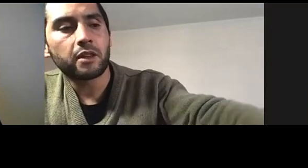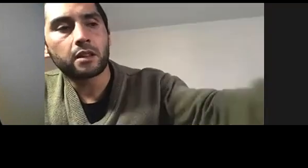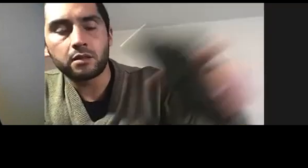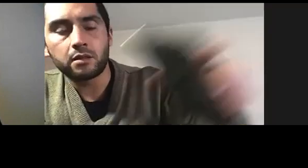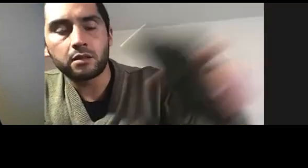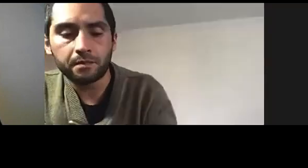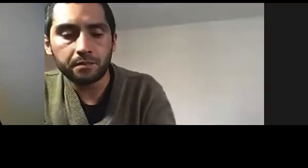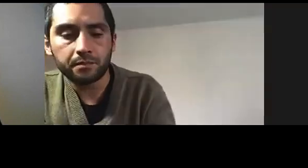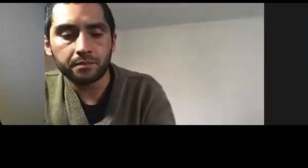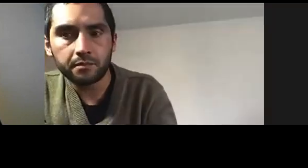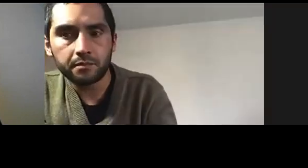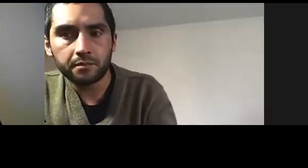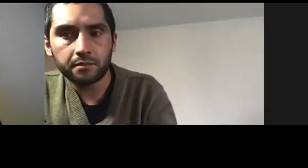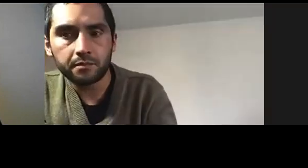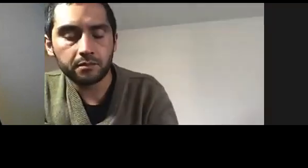perfecto.